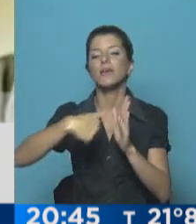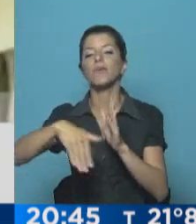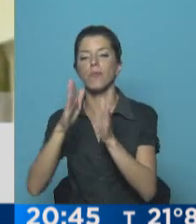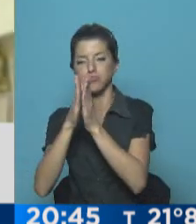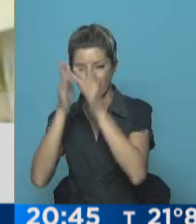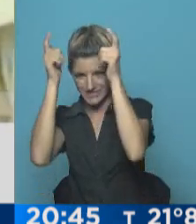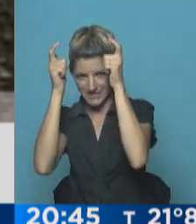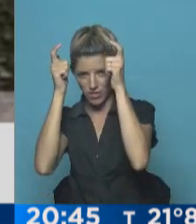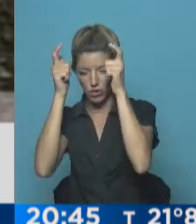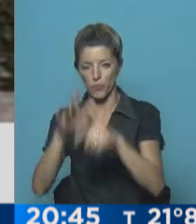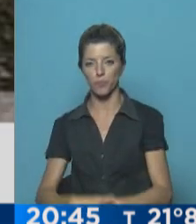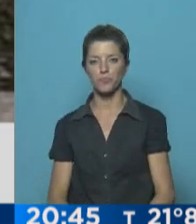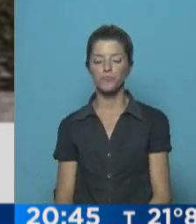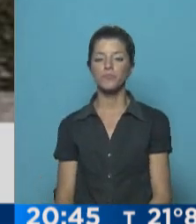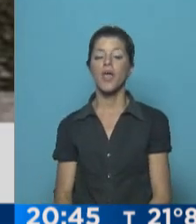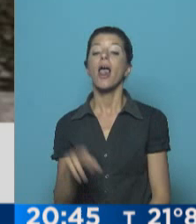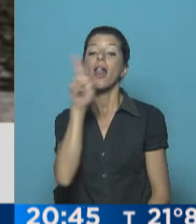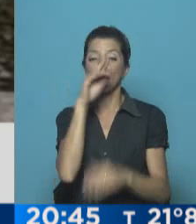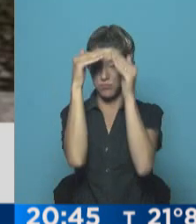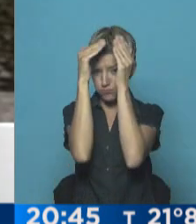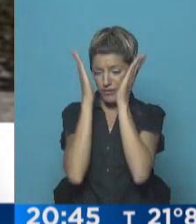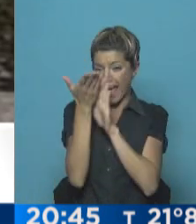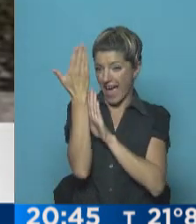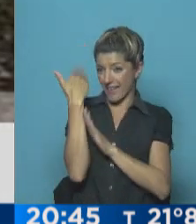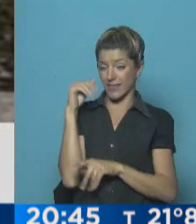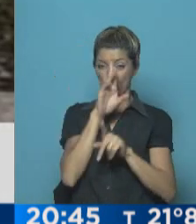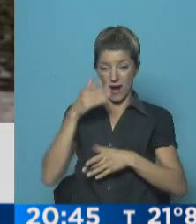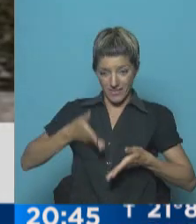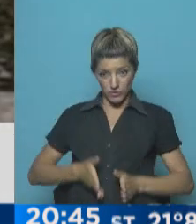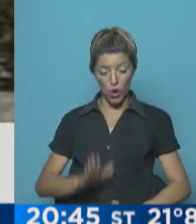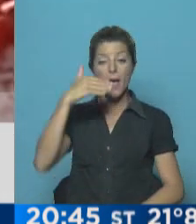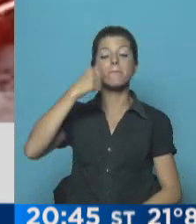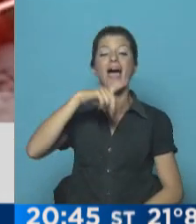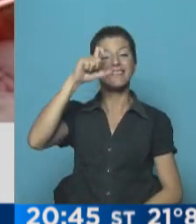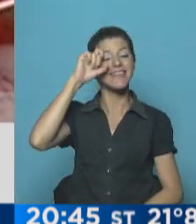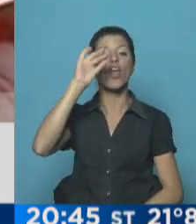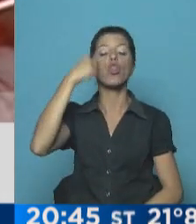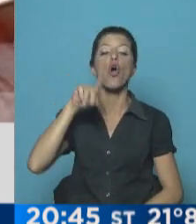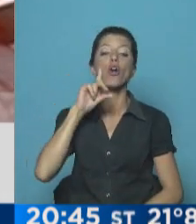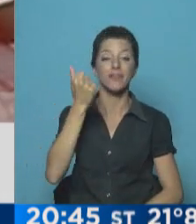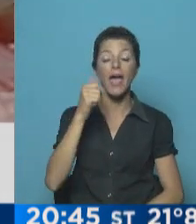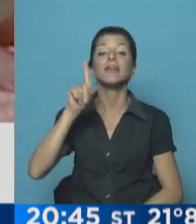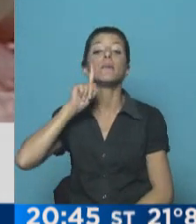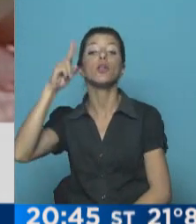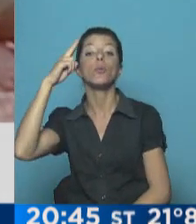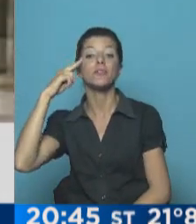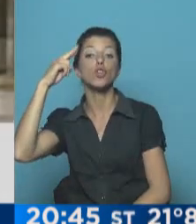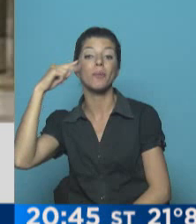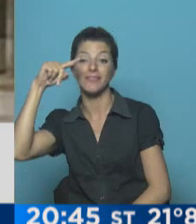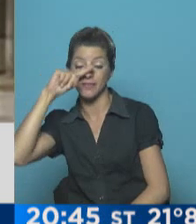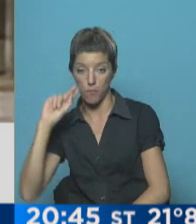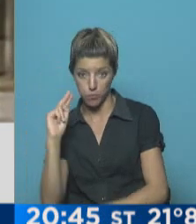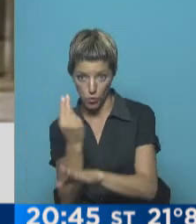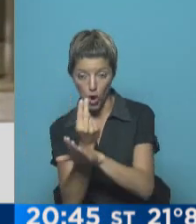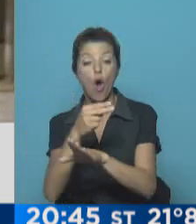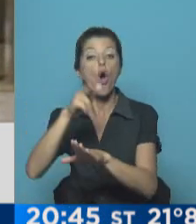ser santificada. La religiosa, cuyos padres eran albaneses, nació en Macedonia y murió en 1997 a los 87